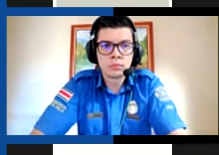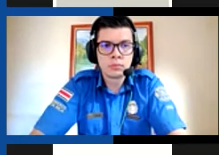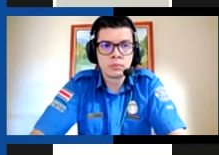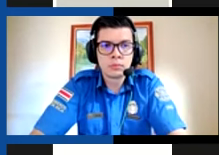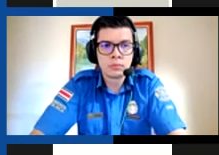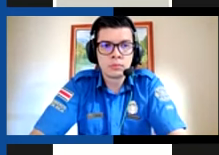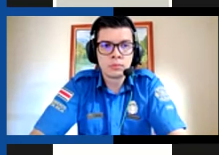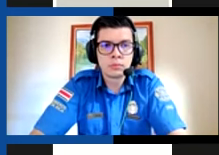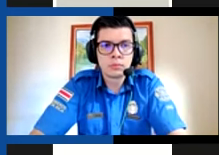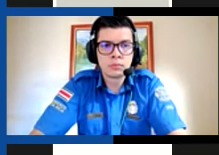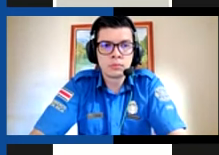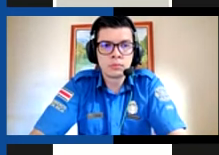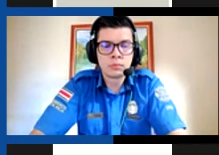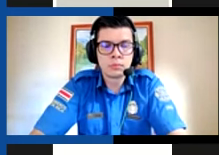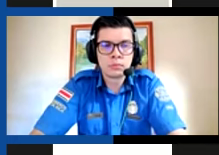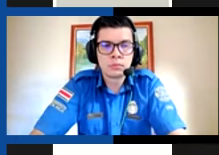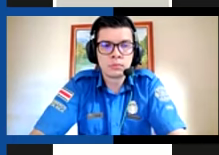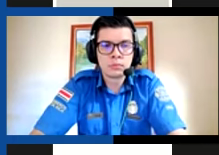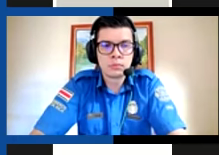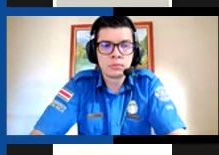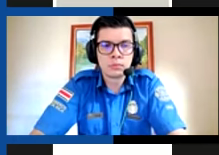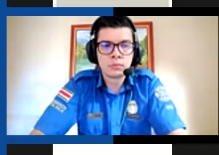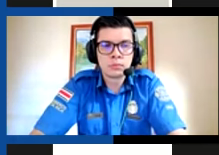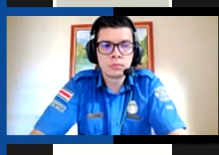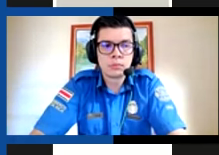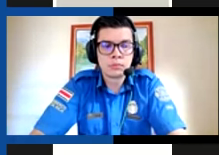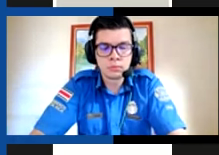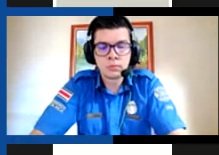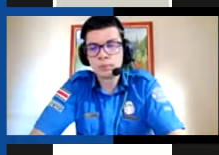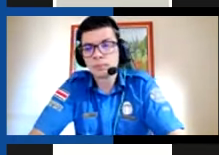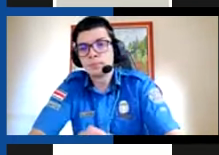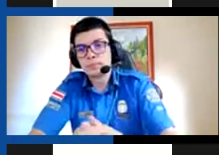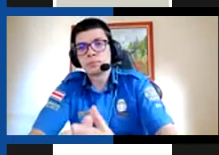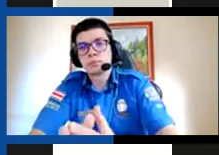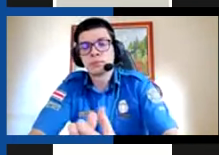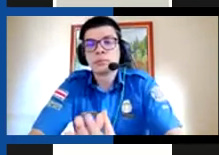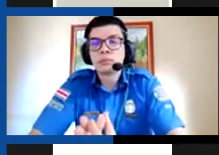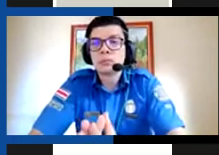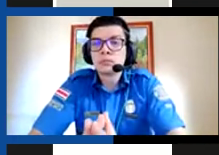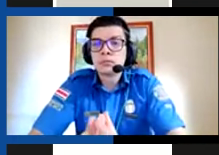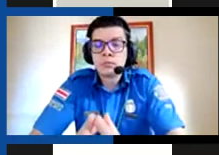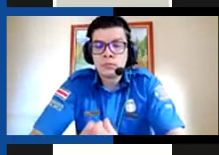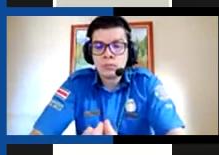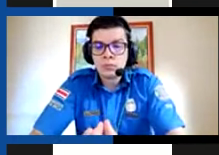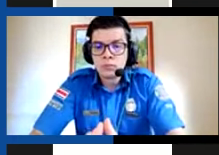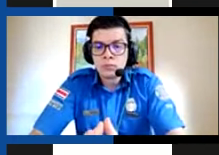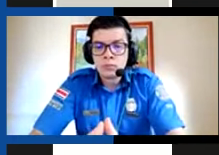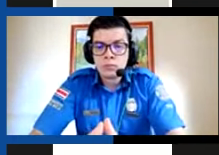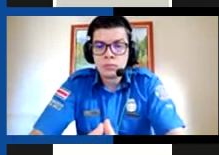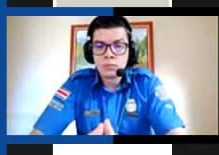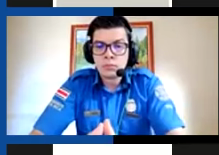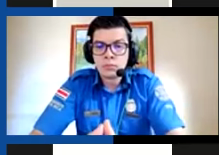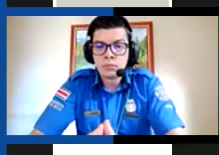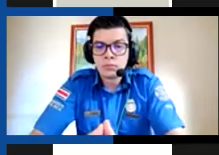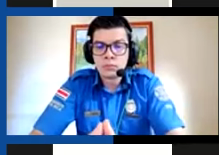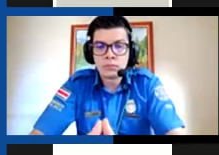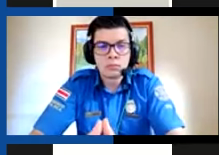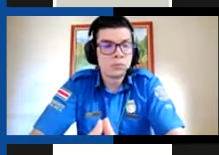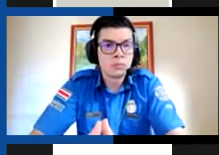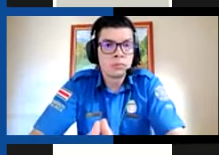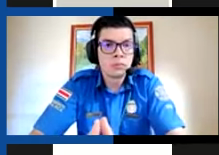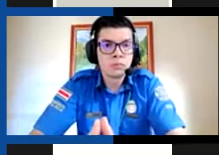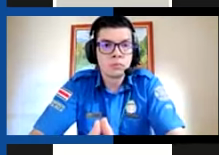¿verdad? Sin embargo, a veces ni el plan regulador, ni una zona, ni un establecimiento de